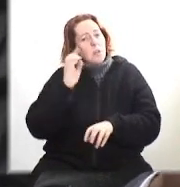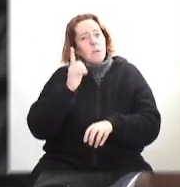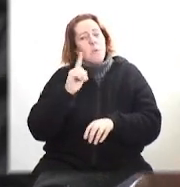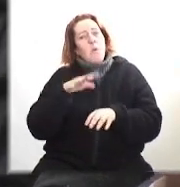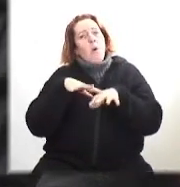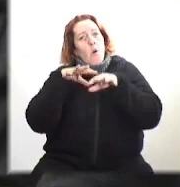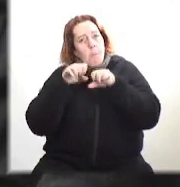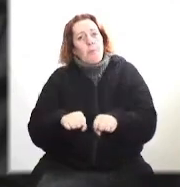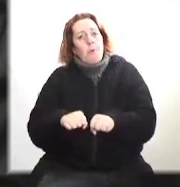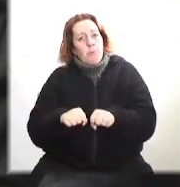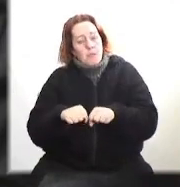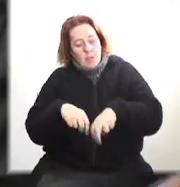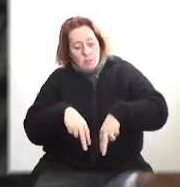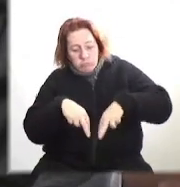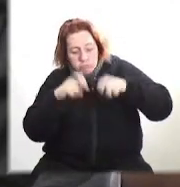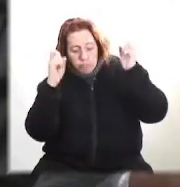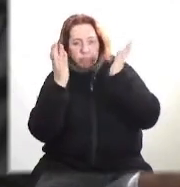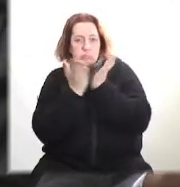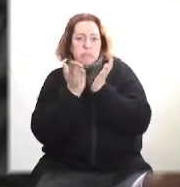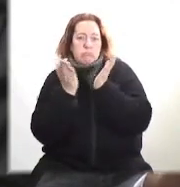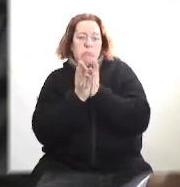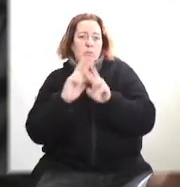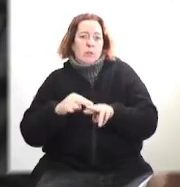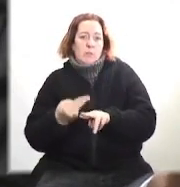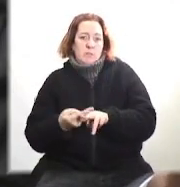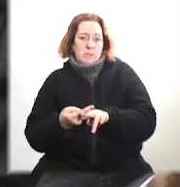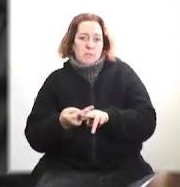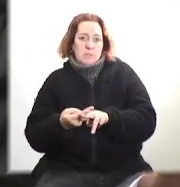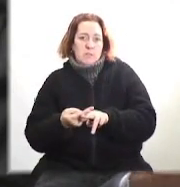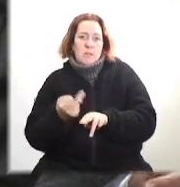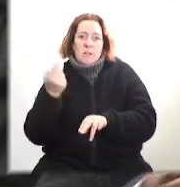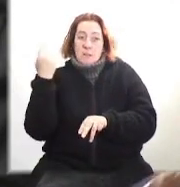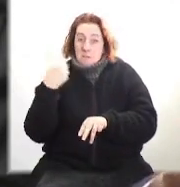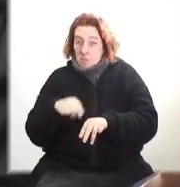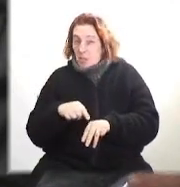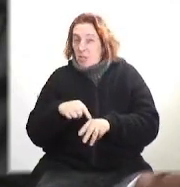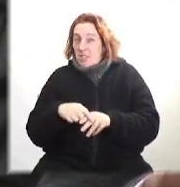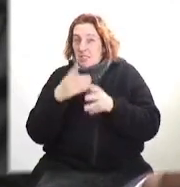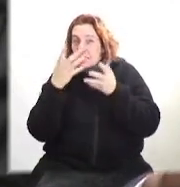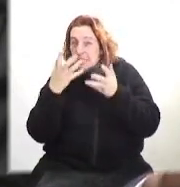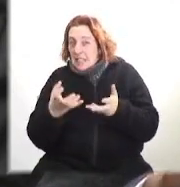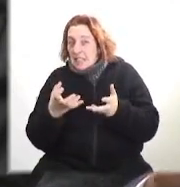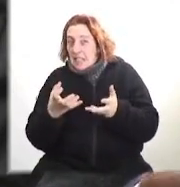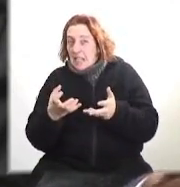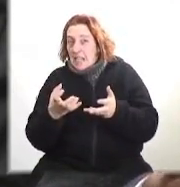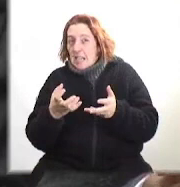el compromiso de reestudiarla. Ahora, que se pretendemos